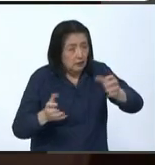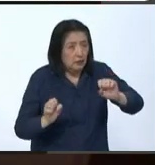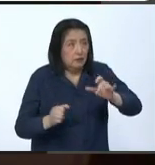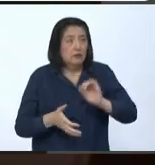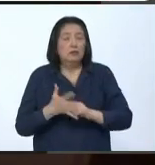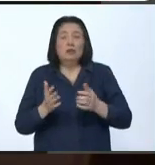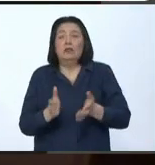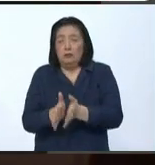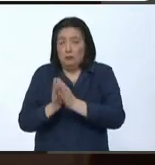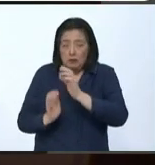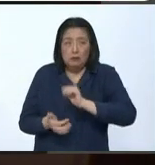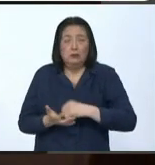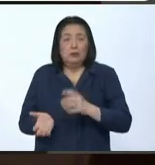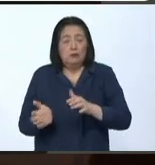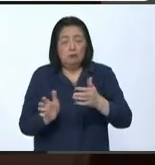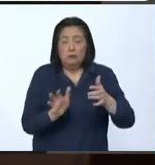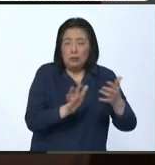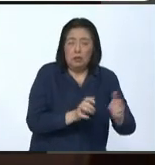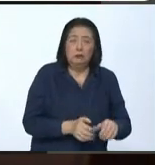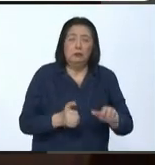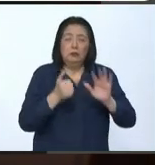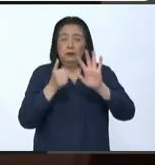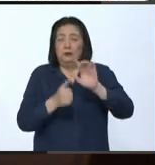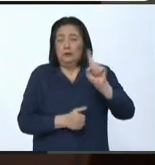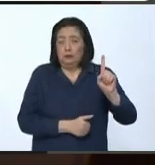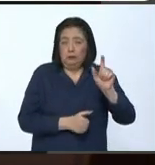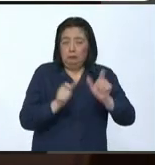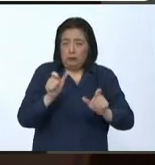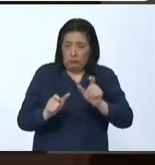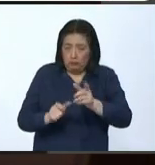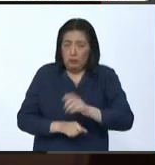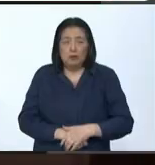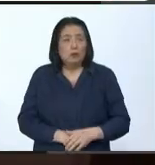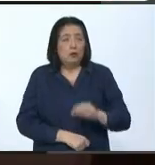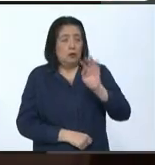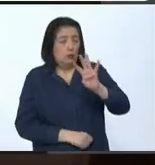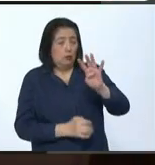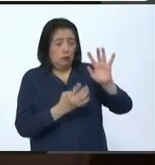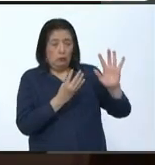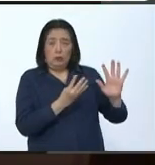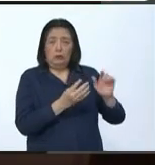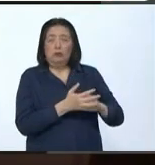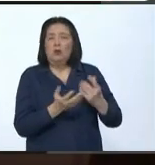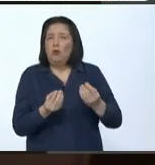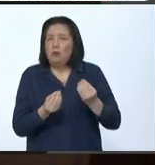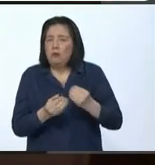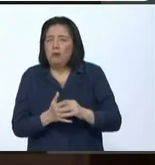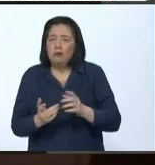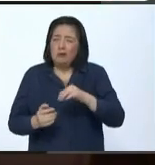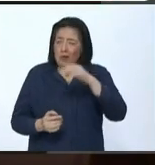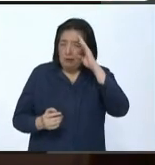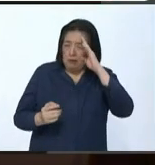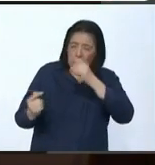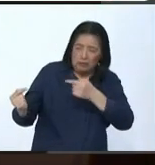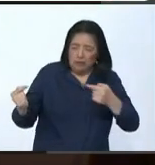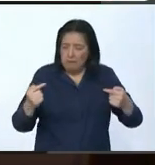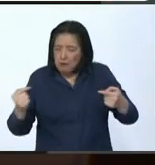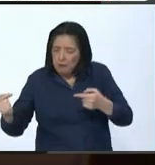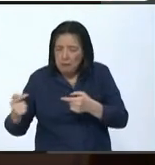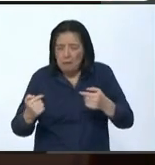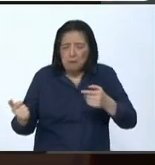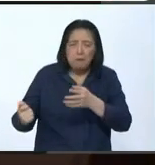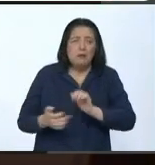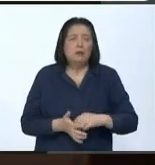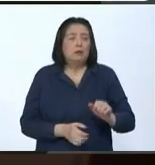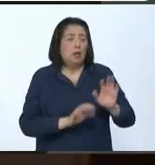las que fallecieron 61 civiles, 49 en enfrentamientos directos con las fuerzas del orden